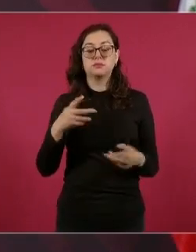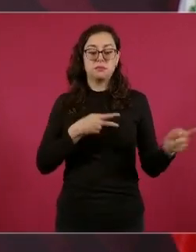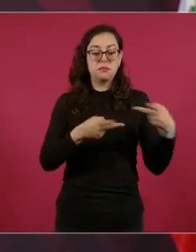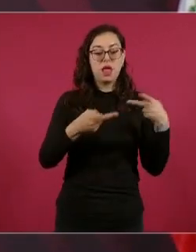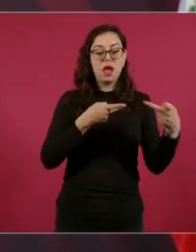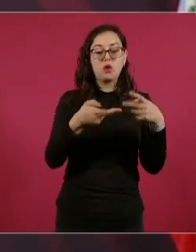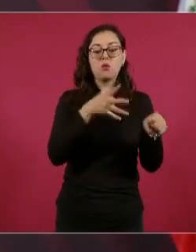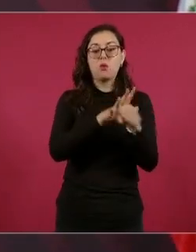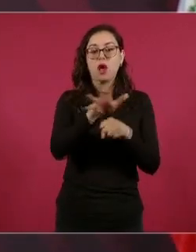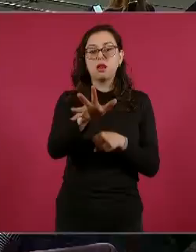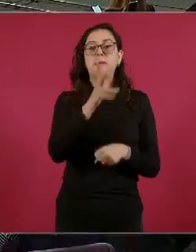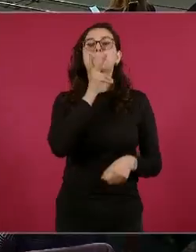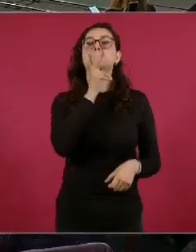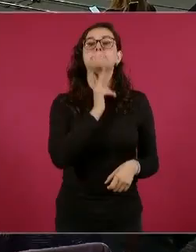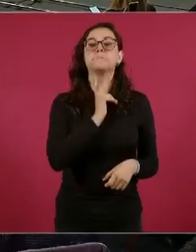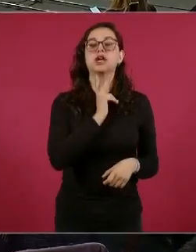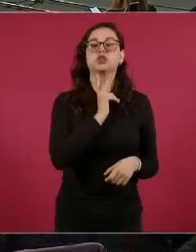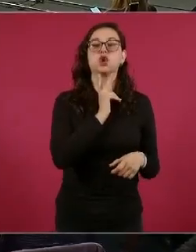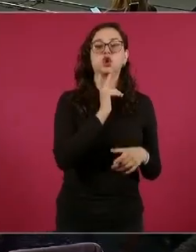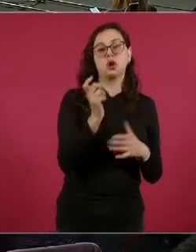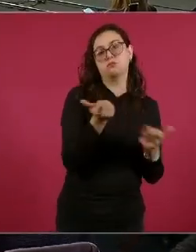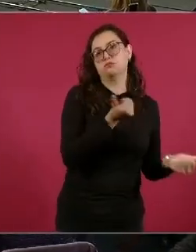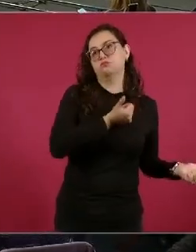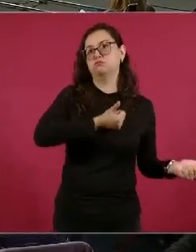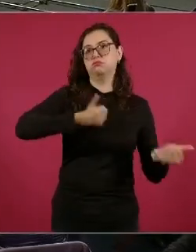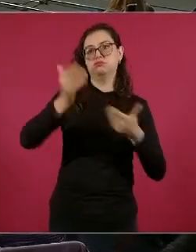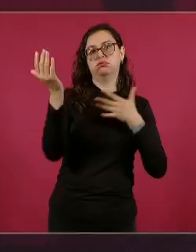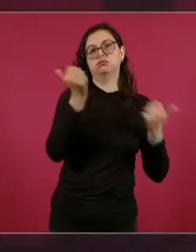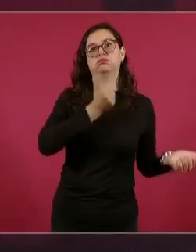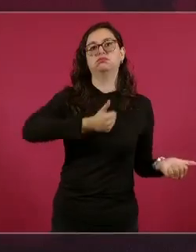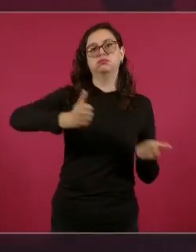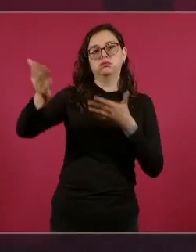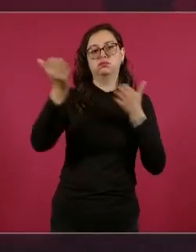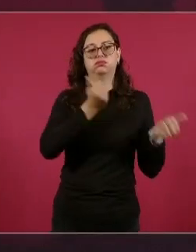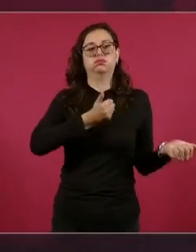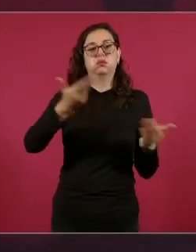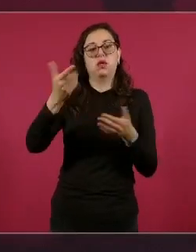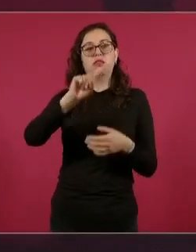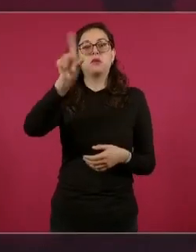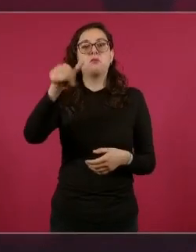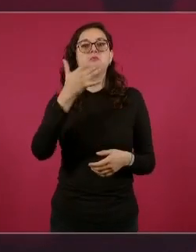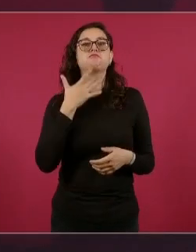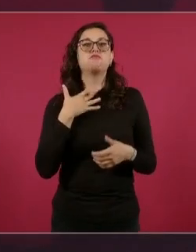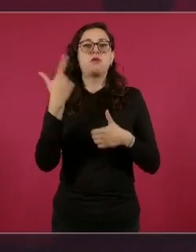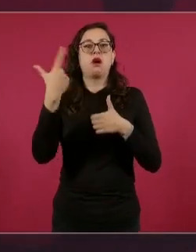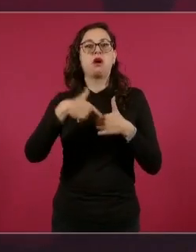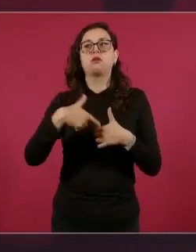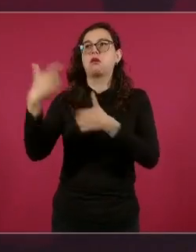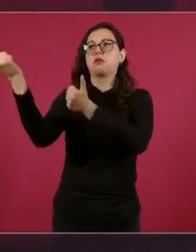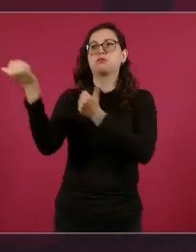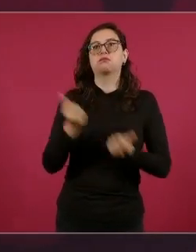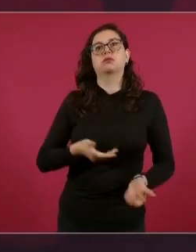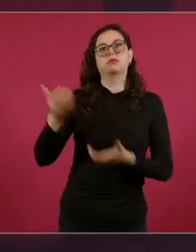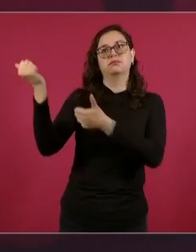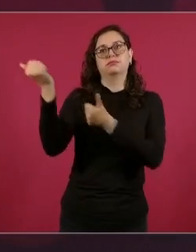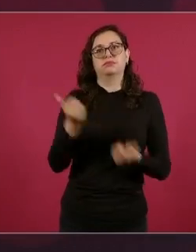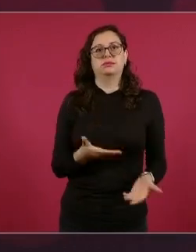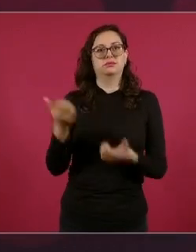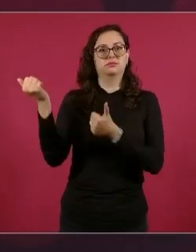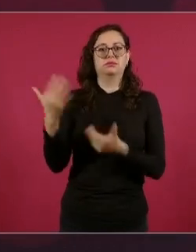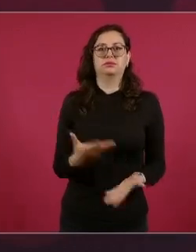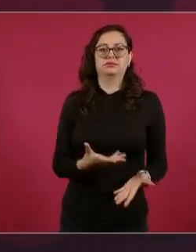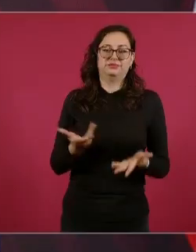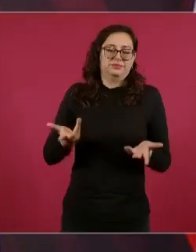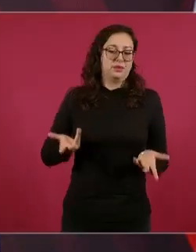gasolinas, como si vendiéramos naranja y compráramos jugo de naranja. Todo eso ya cambió, ahora